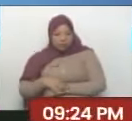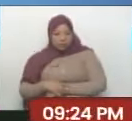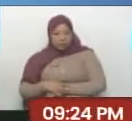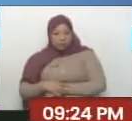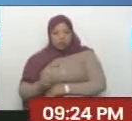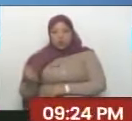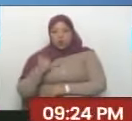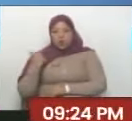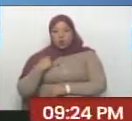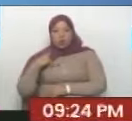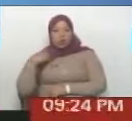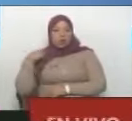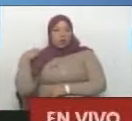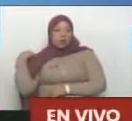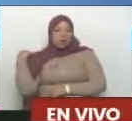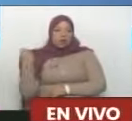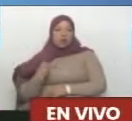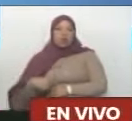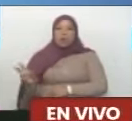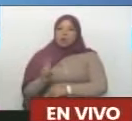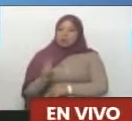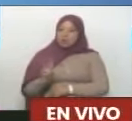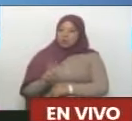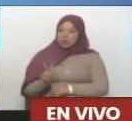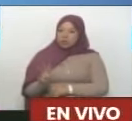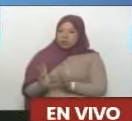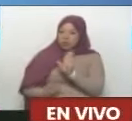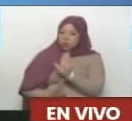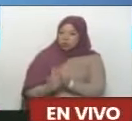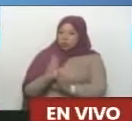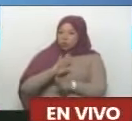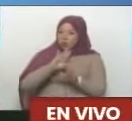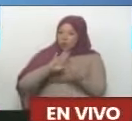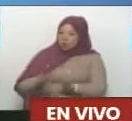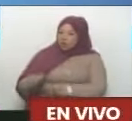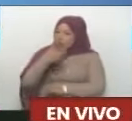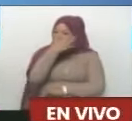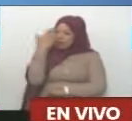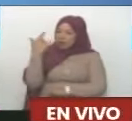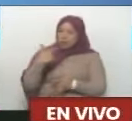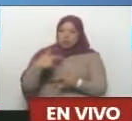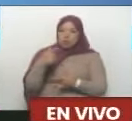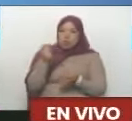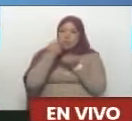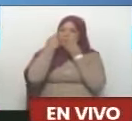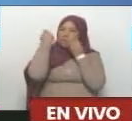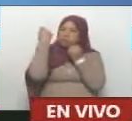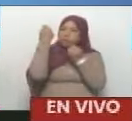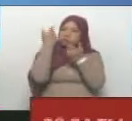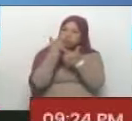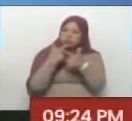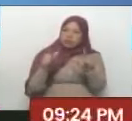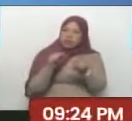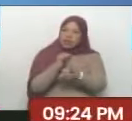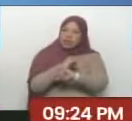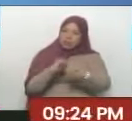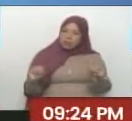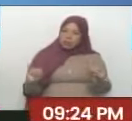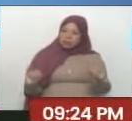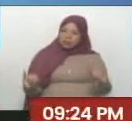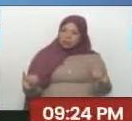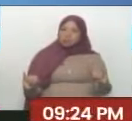No es cualquier cosa. Y la lucha de un país por descolonizarse. Si un país ha luchado por su